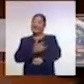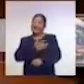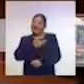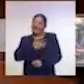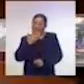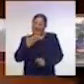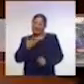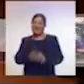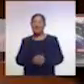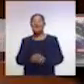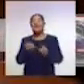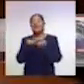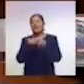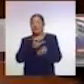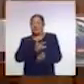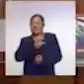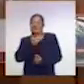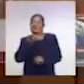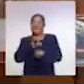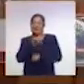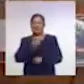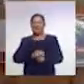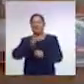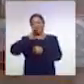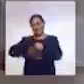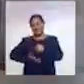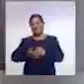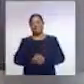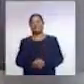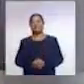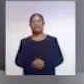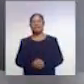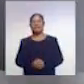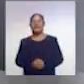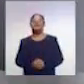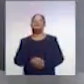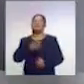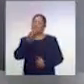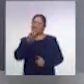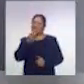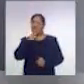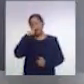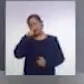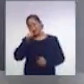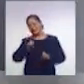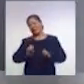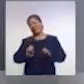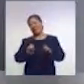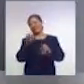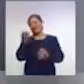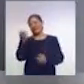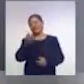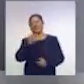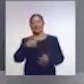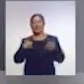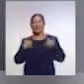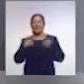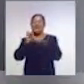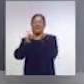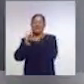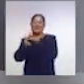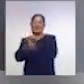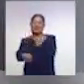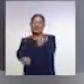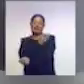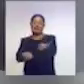estado. Carla, auditorio, ese es mi reporte. Sí, sin duda, un orgullo para nosotros estos jóvenes. Muchísimas gracias, Adán. Buenas